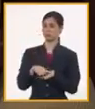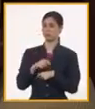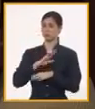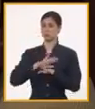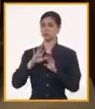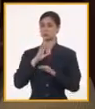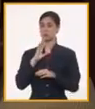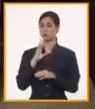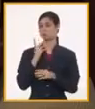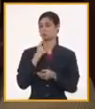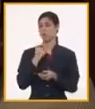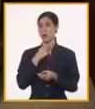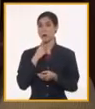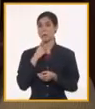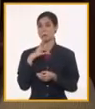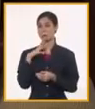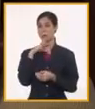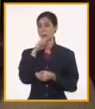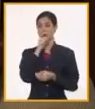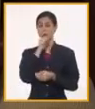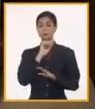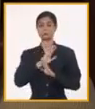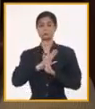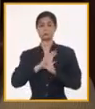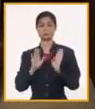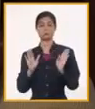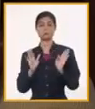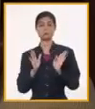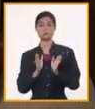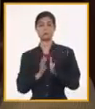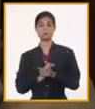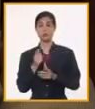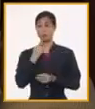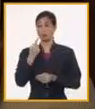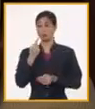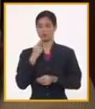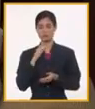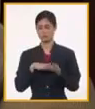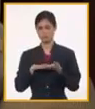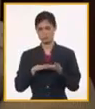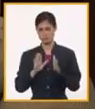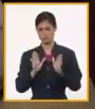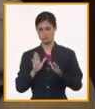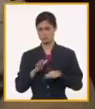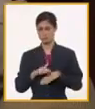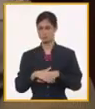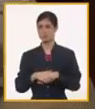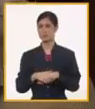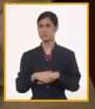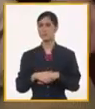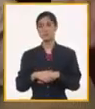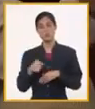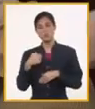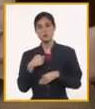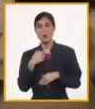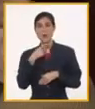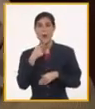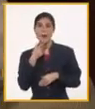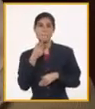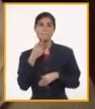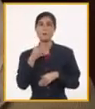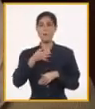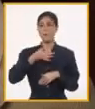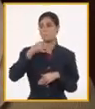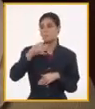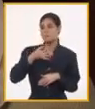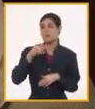que... está malo eso, pero no dije nada. Bueno, conclusiones, yo le hablé que si le saqué por el